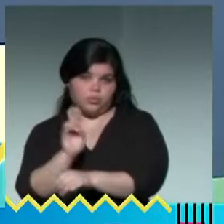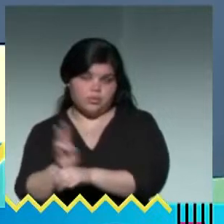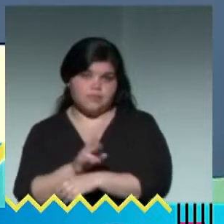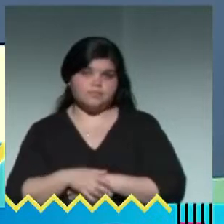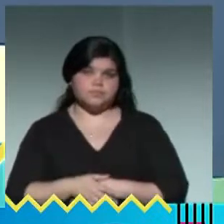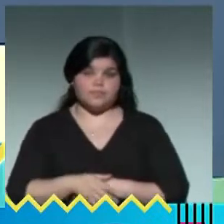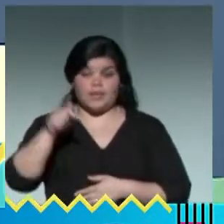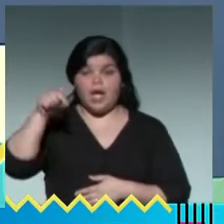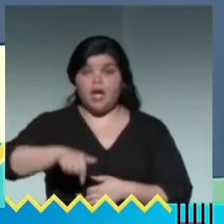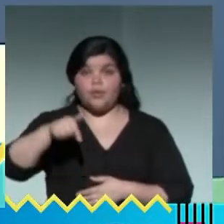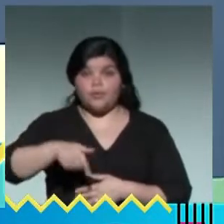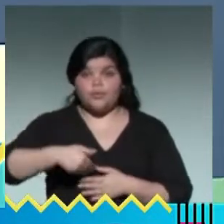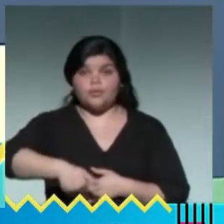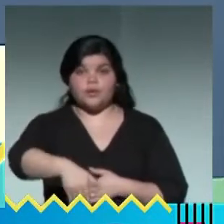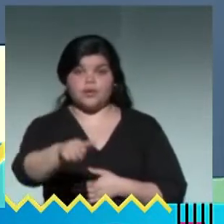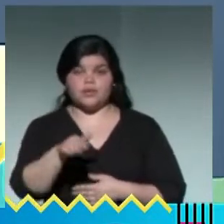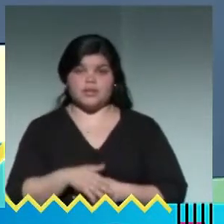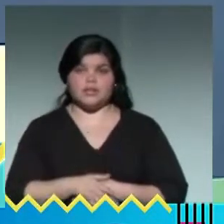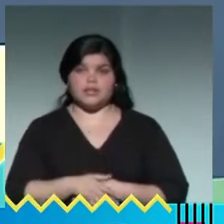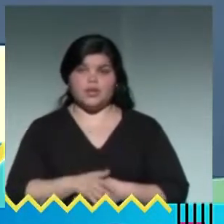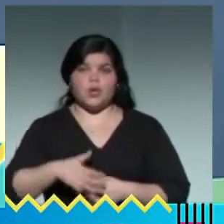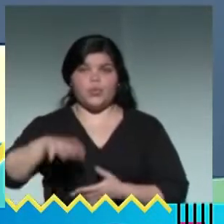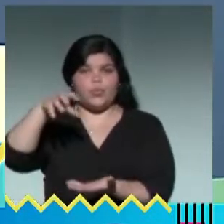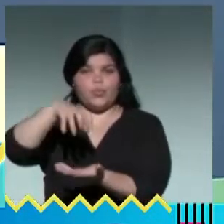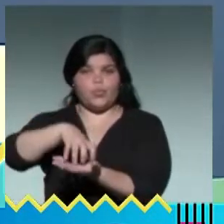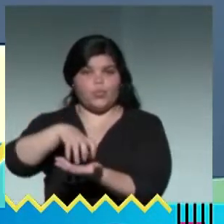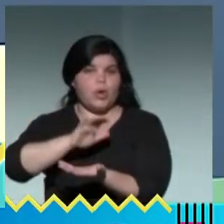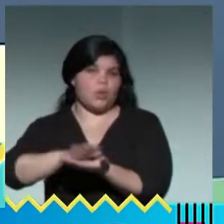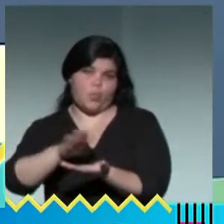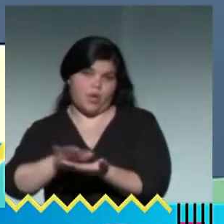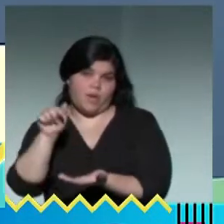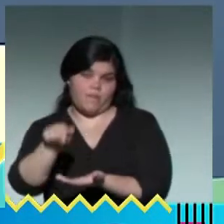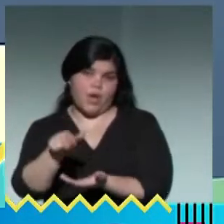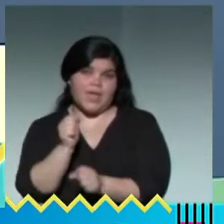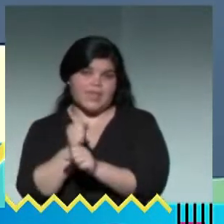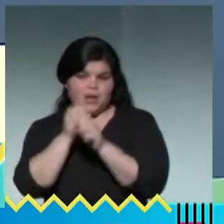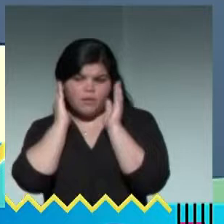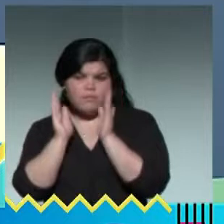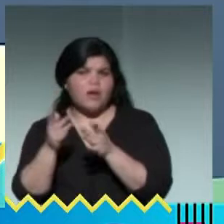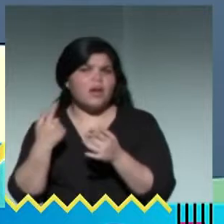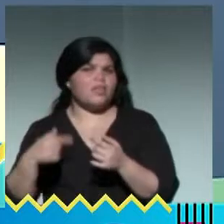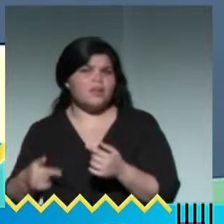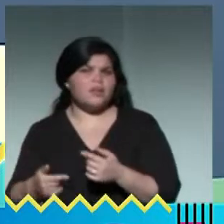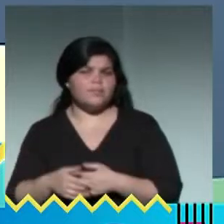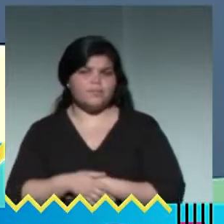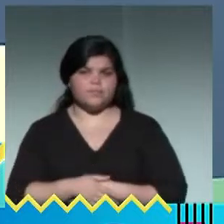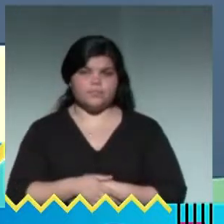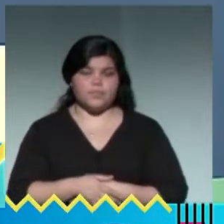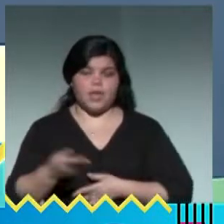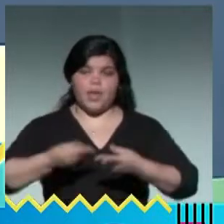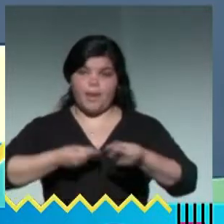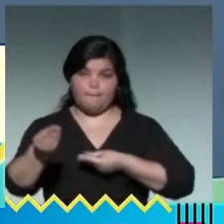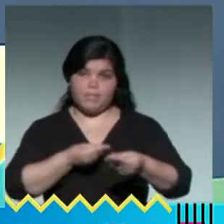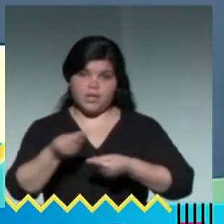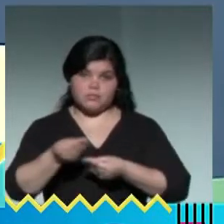estamos trabajando en el ente nuevo, digamos, es cómo las empresas a nosotros